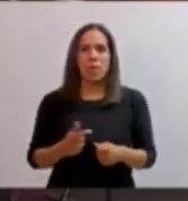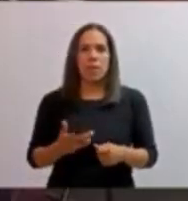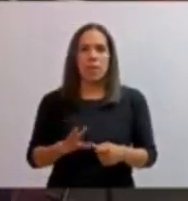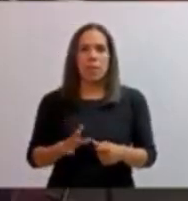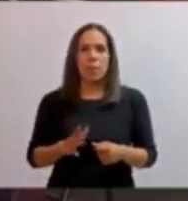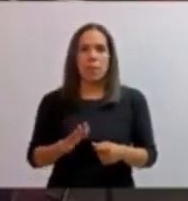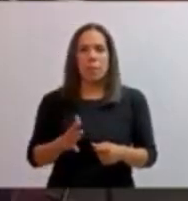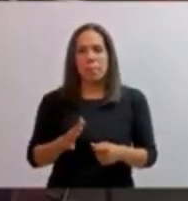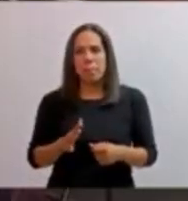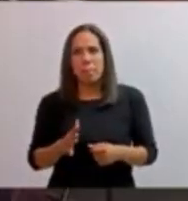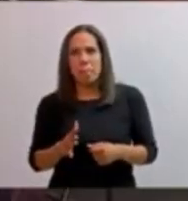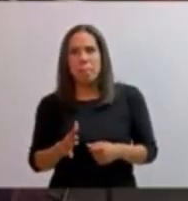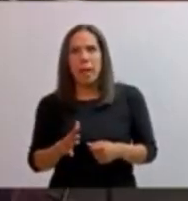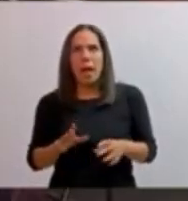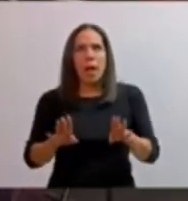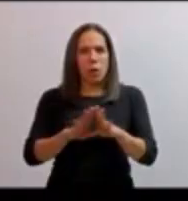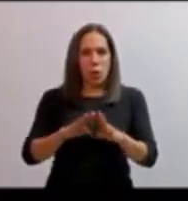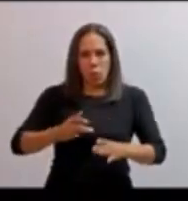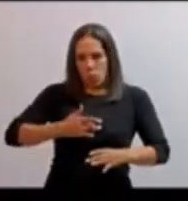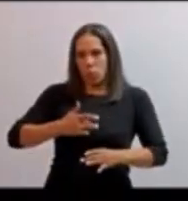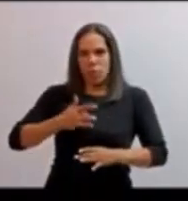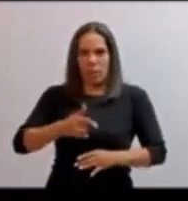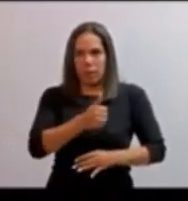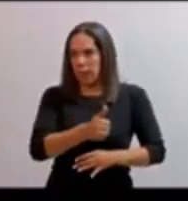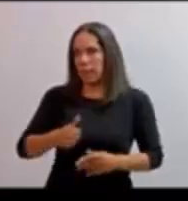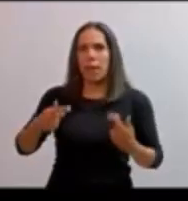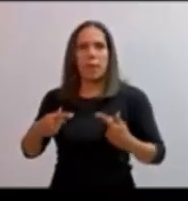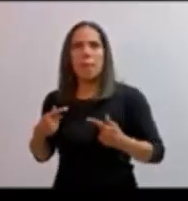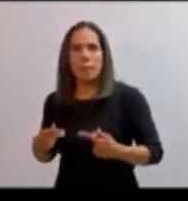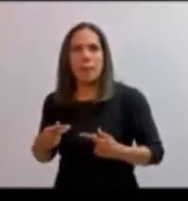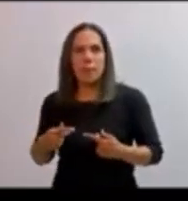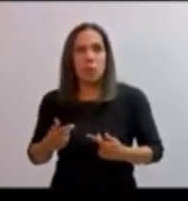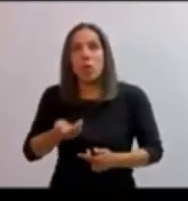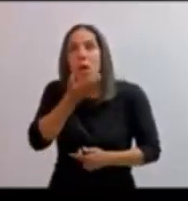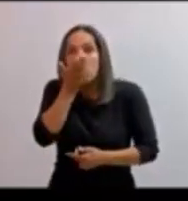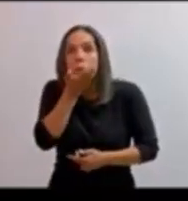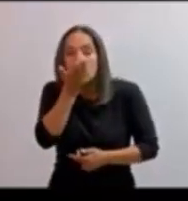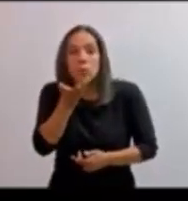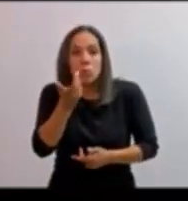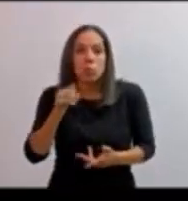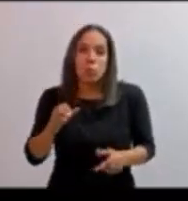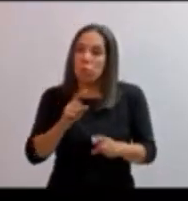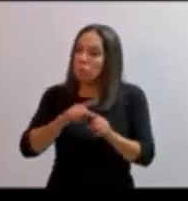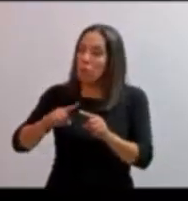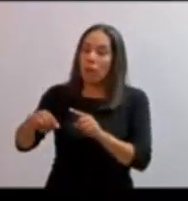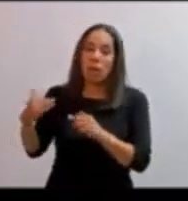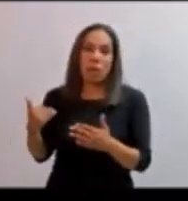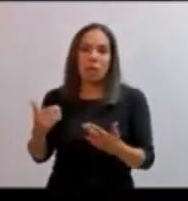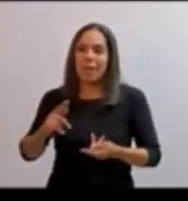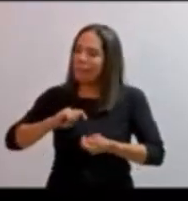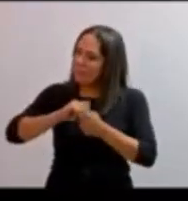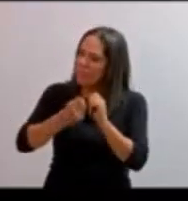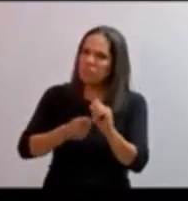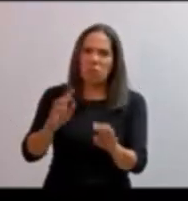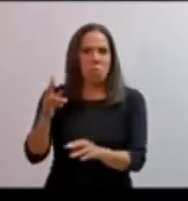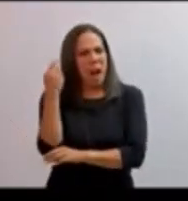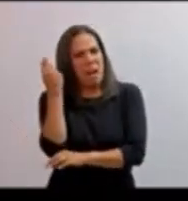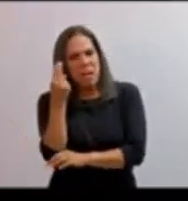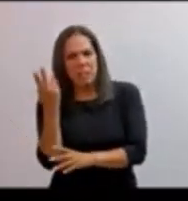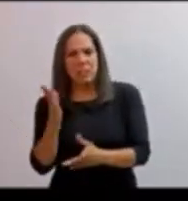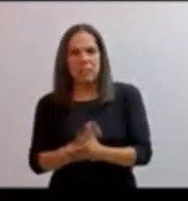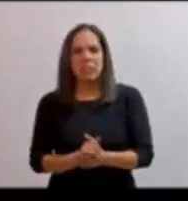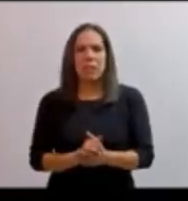esquemas de actuación docente arraigados a prácticas tradicionales. Tenemos que transformar, tenemos